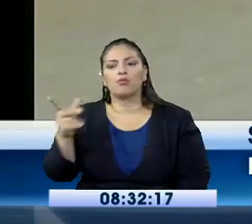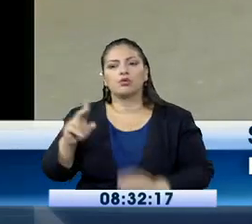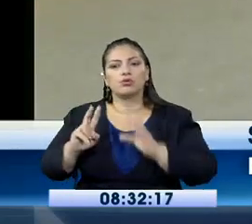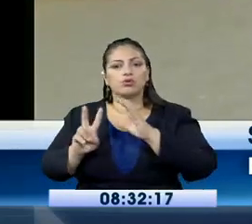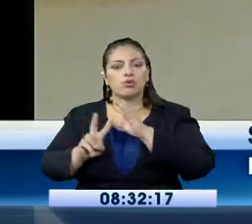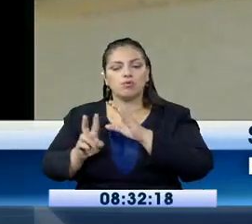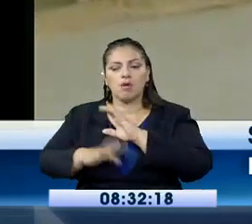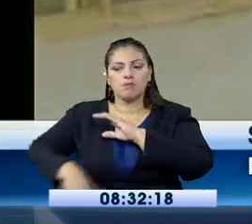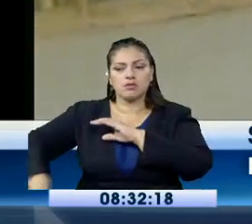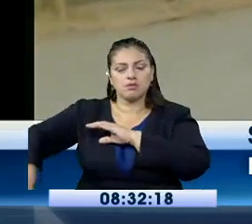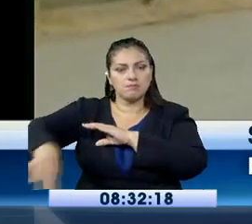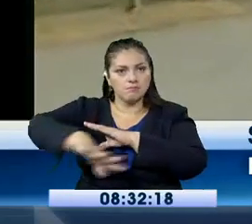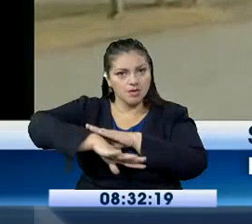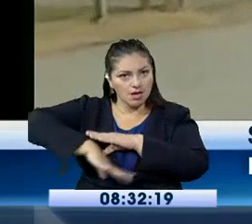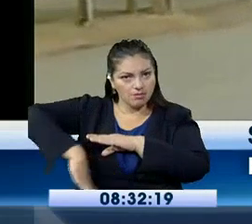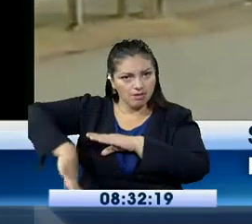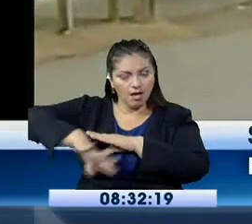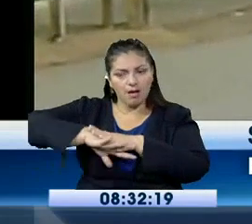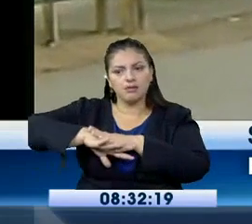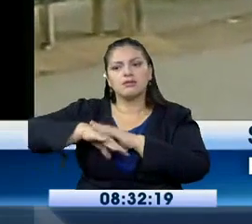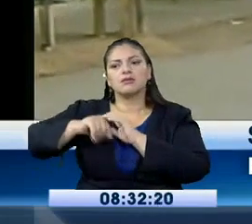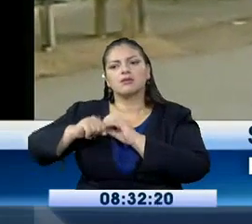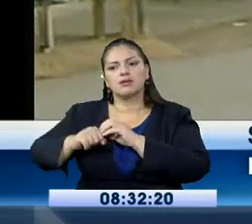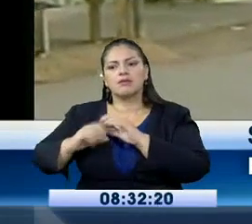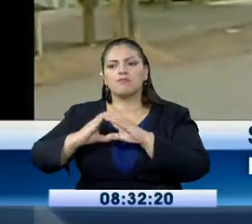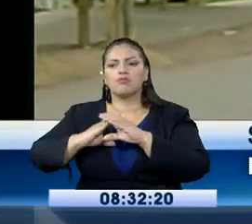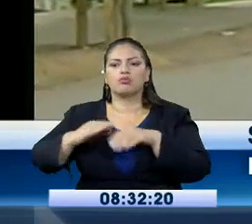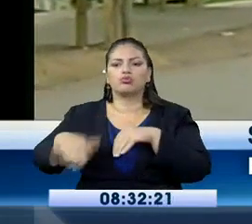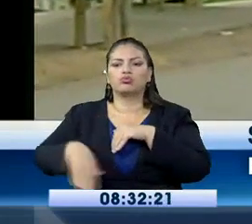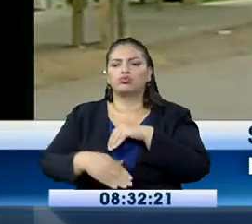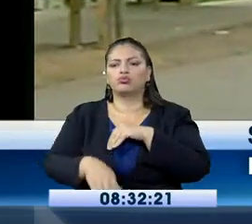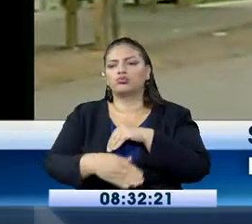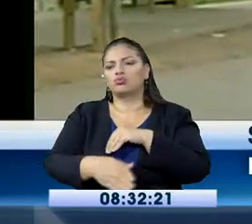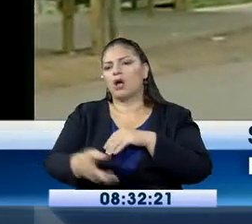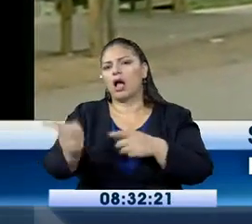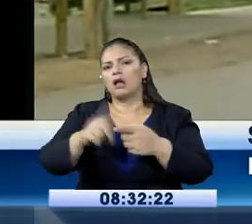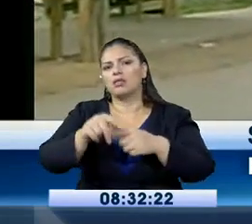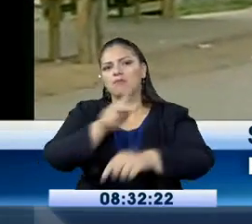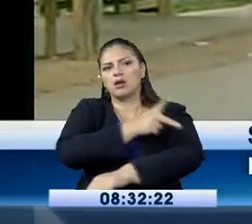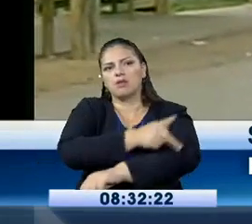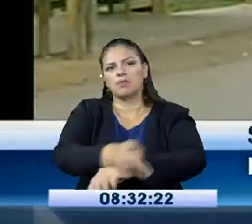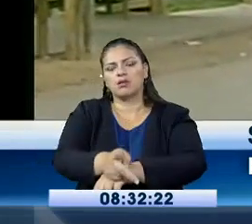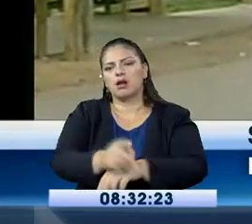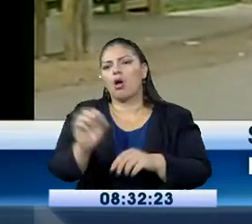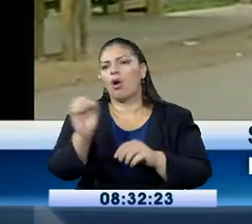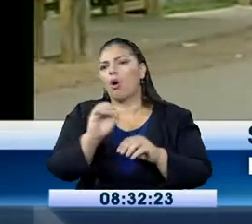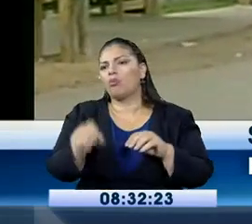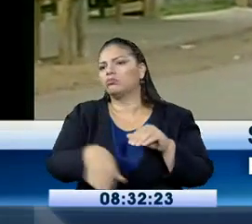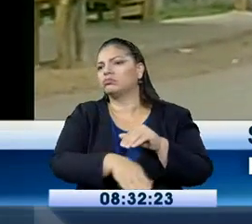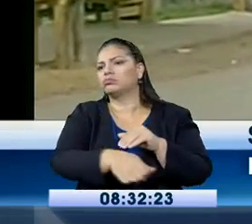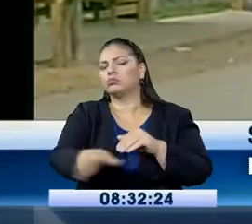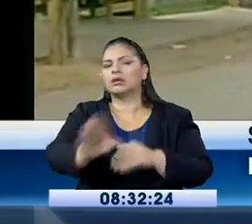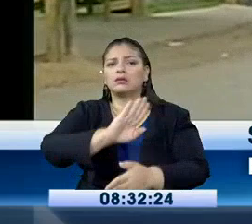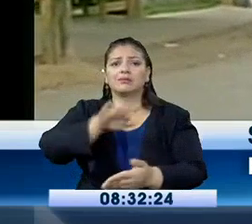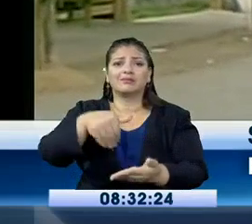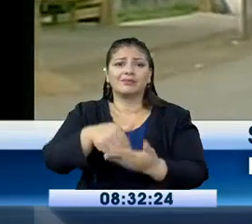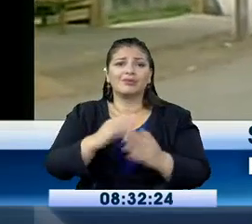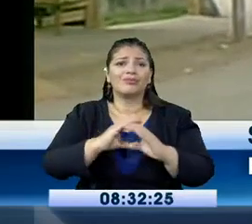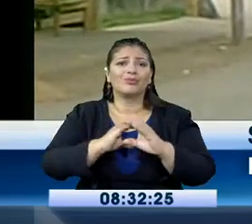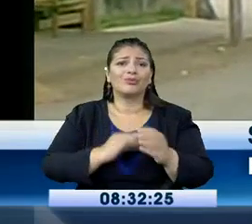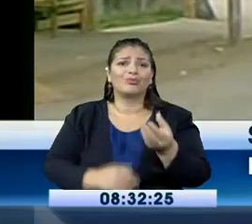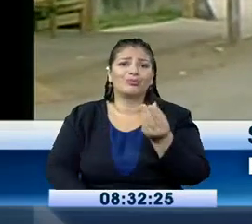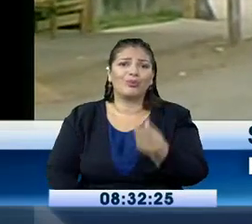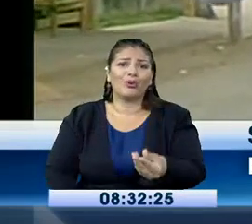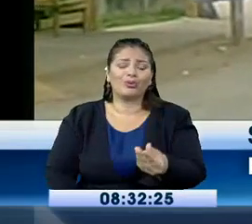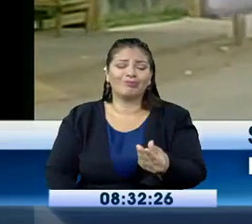vía perimetral o incluso que avancen largo hasta el centro de la ciudad. Ellos cancelan 25 centavos a estos autos que los